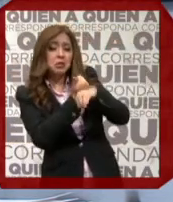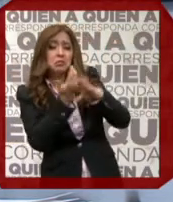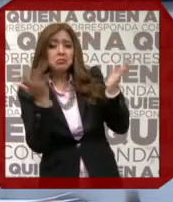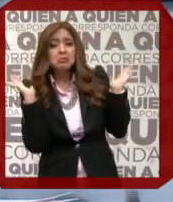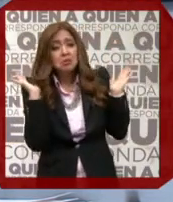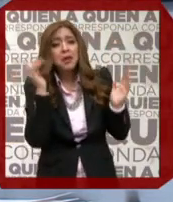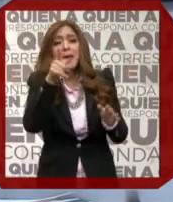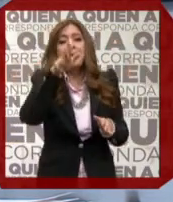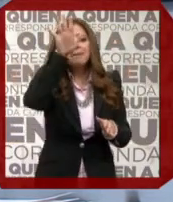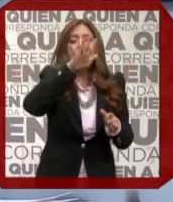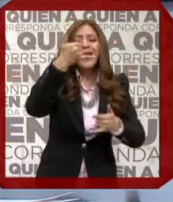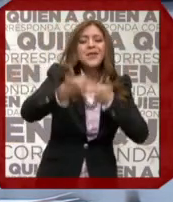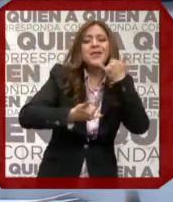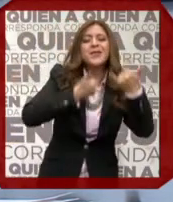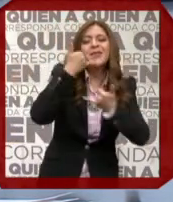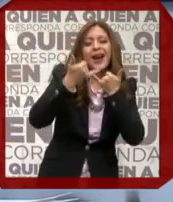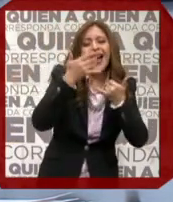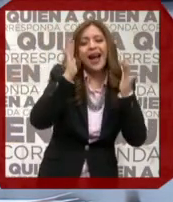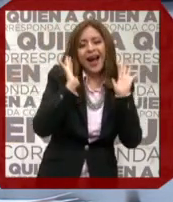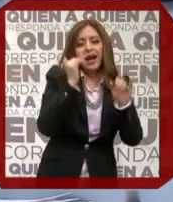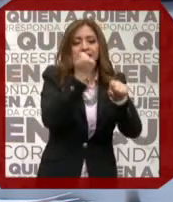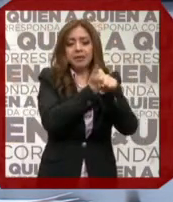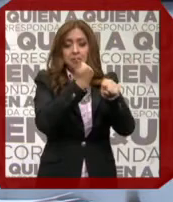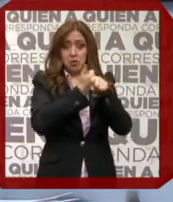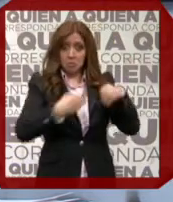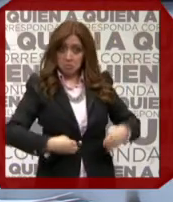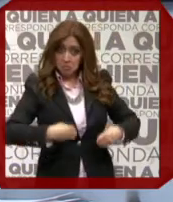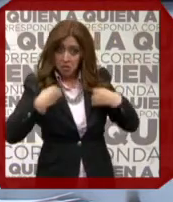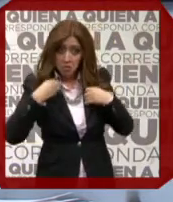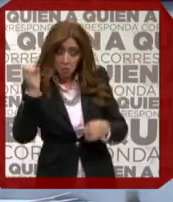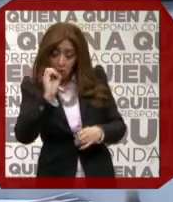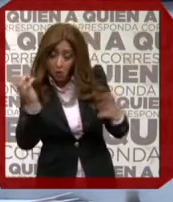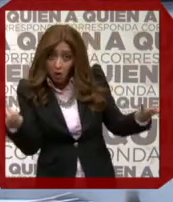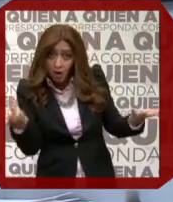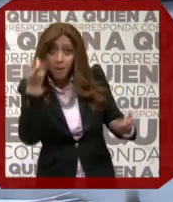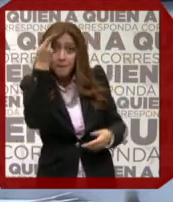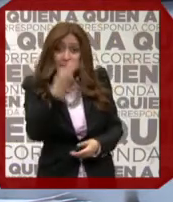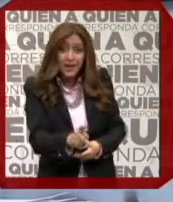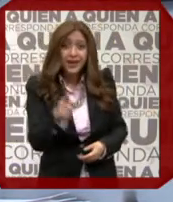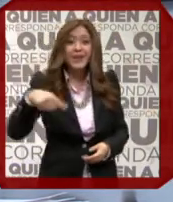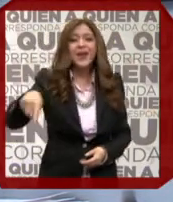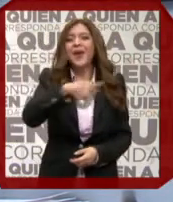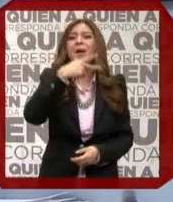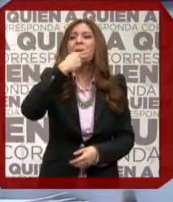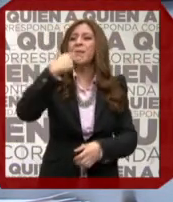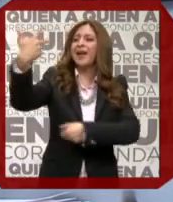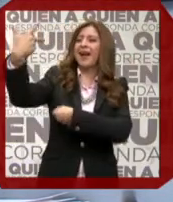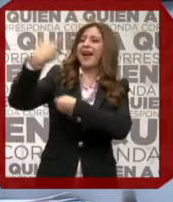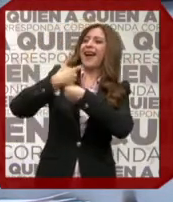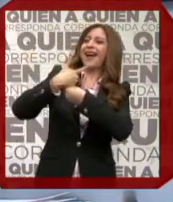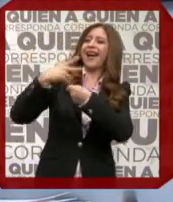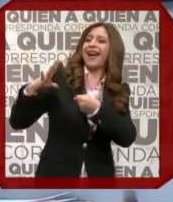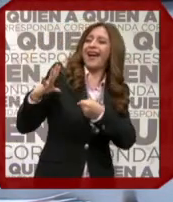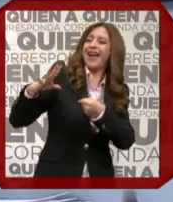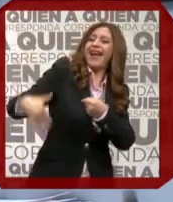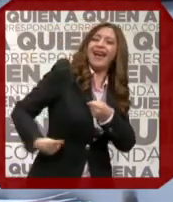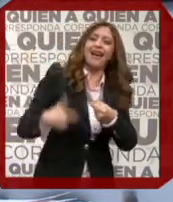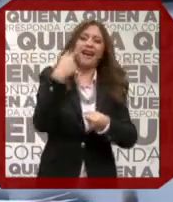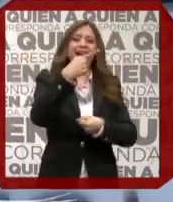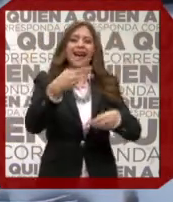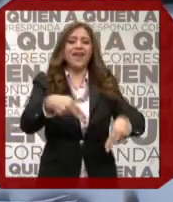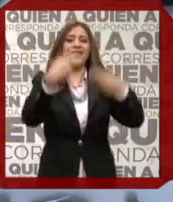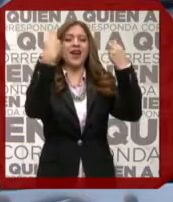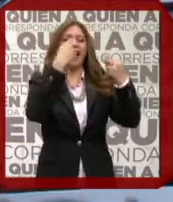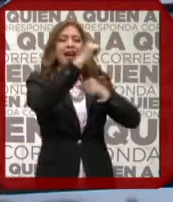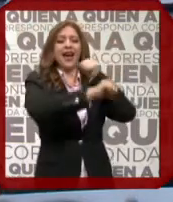hasta resultaría divertido y y donde veo yo el peor pecado Es que además orgulloso lo están grabando y se hace como como chistoso